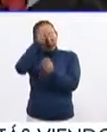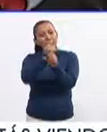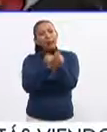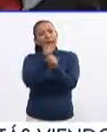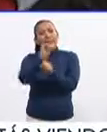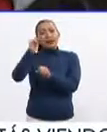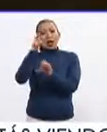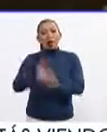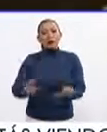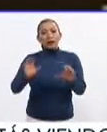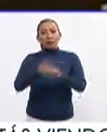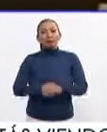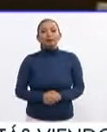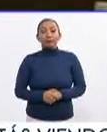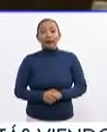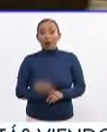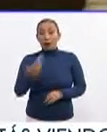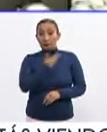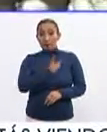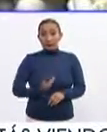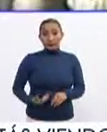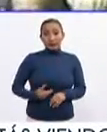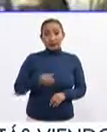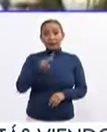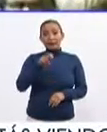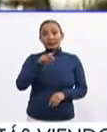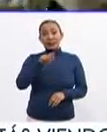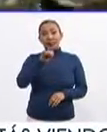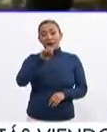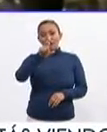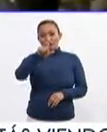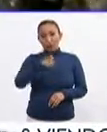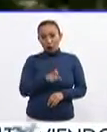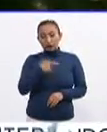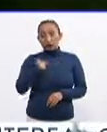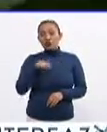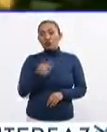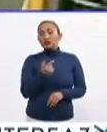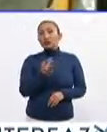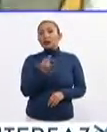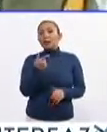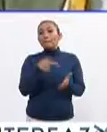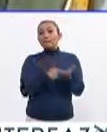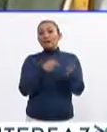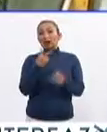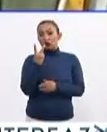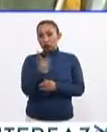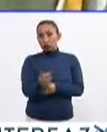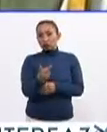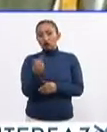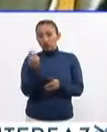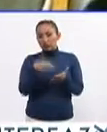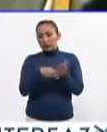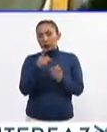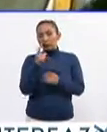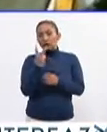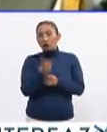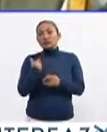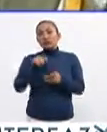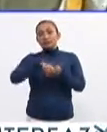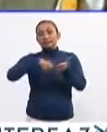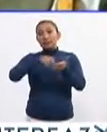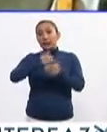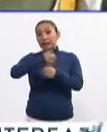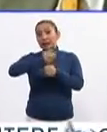y tecnológica. Durante el mandato del presidente Vicente Fox, el 12 de noviembre de 2002 se dio la sexta reforma al